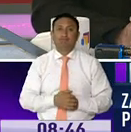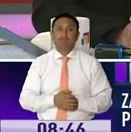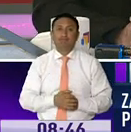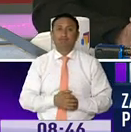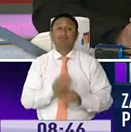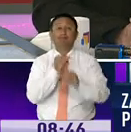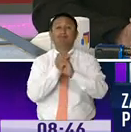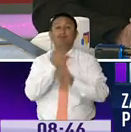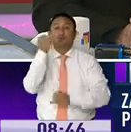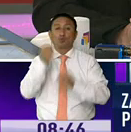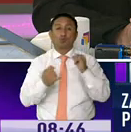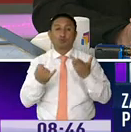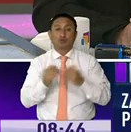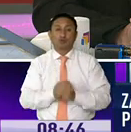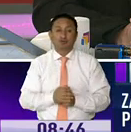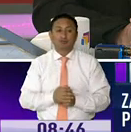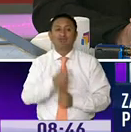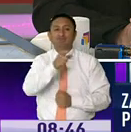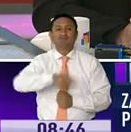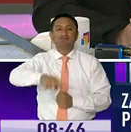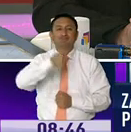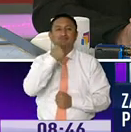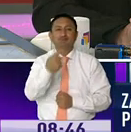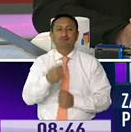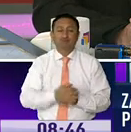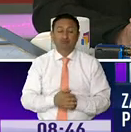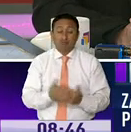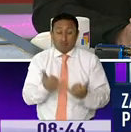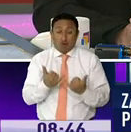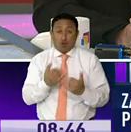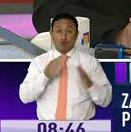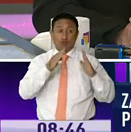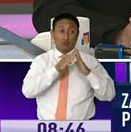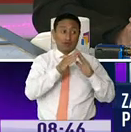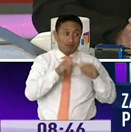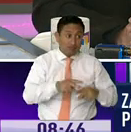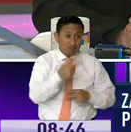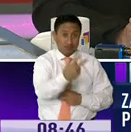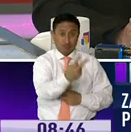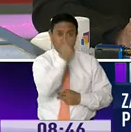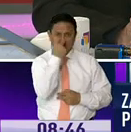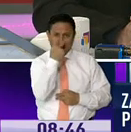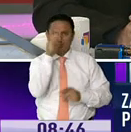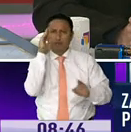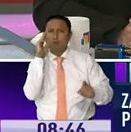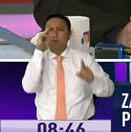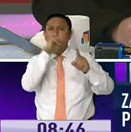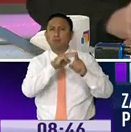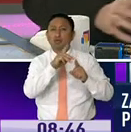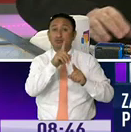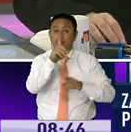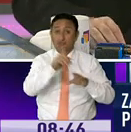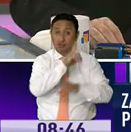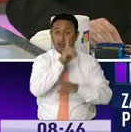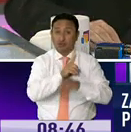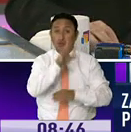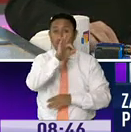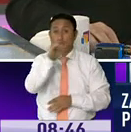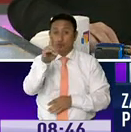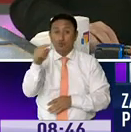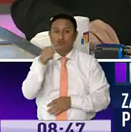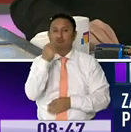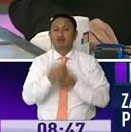Zapata, finalmente, ¿qué le diría a la ciudadanía? Hoy están en casa, nos están viendo. ¿Cuál es el mensaje del director del ECO